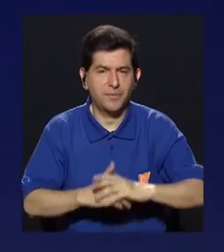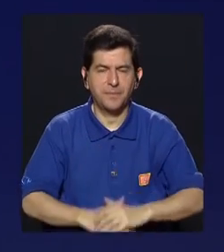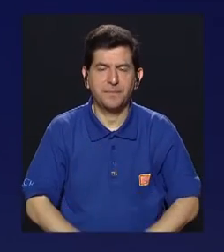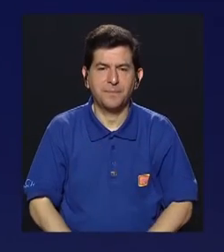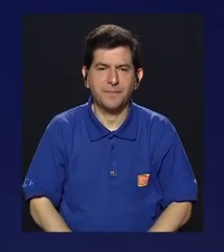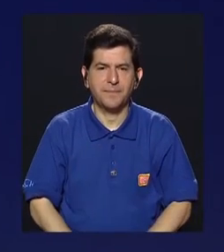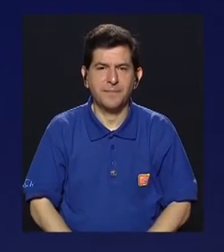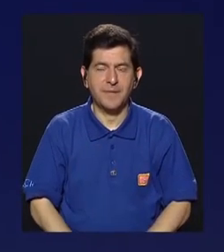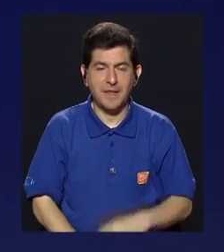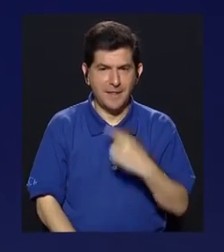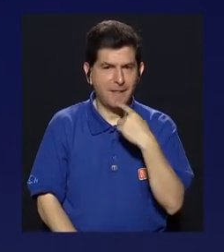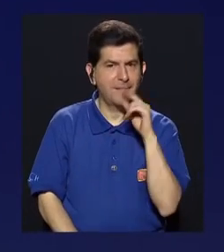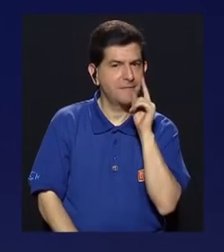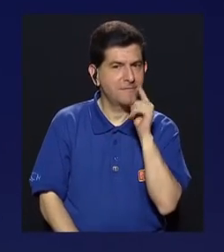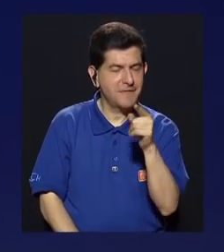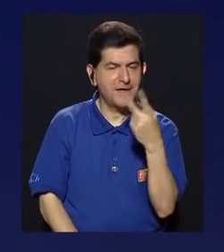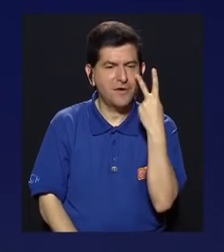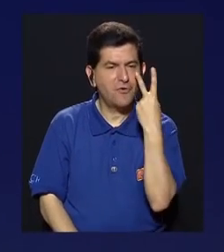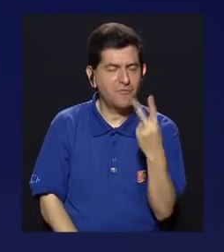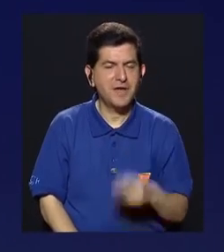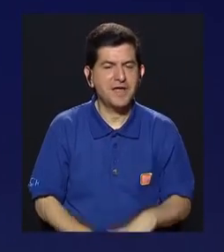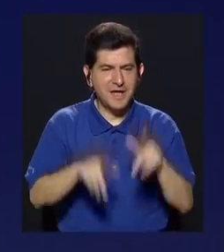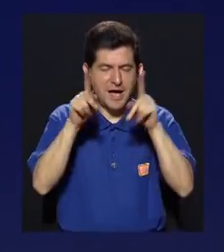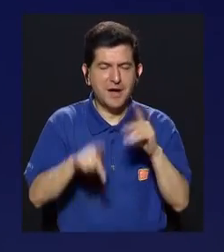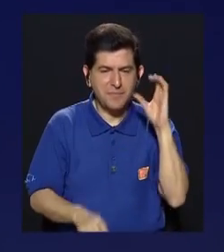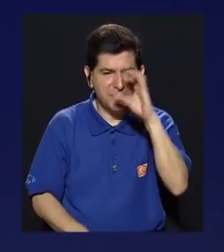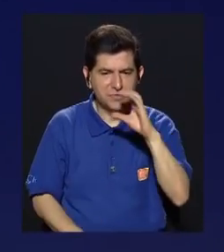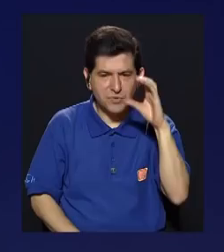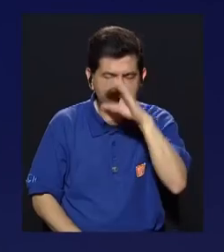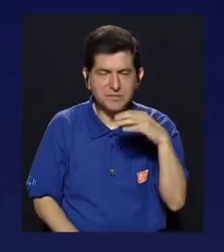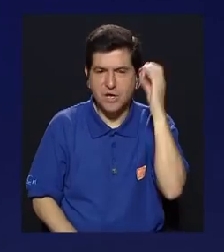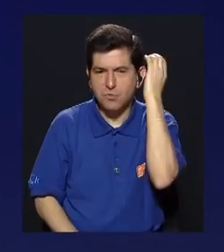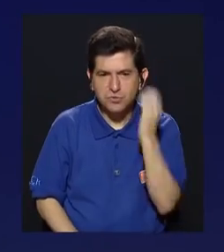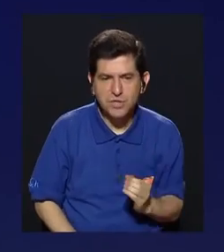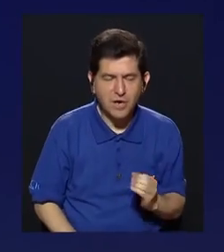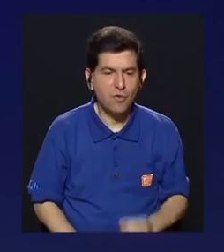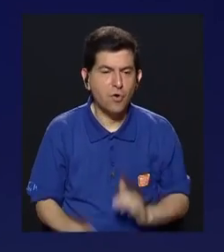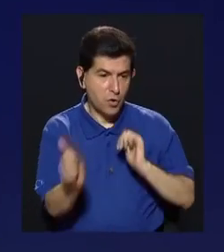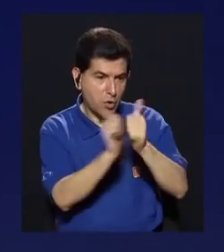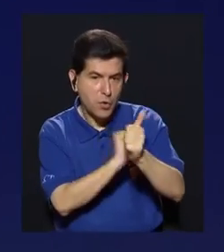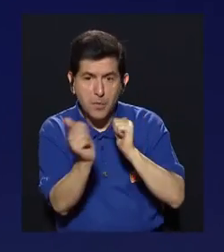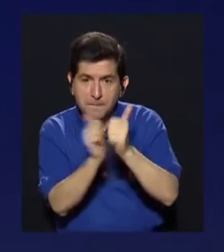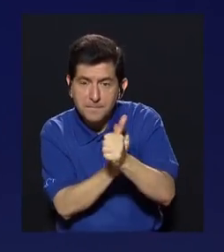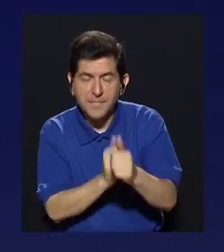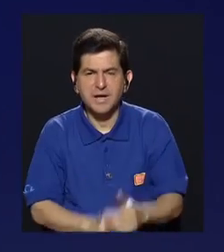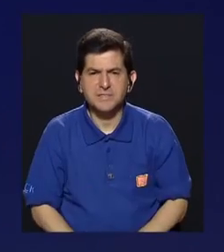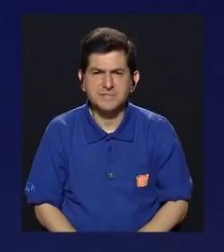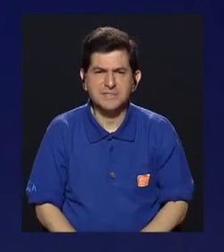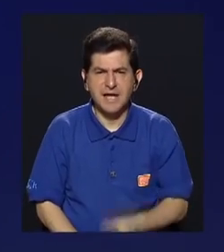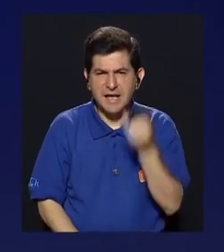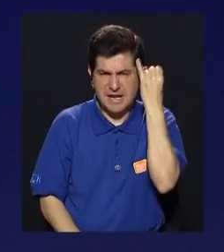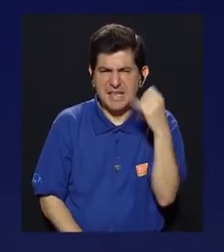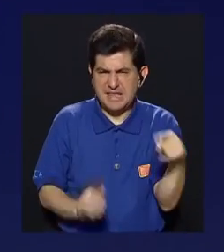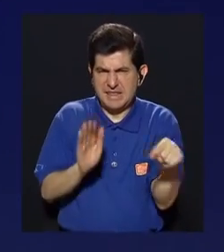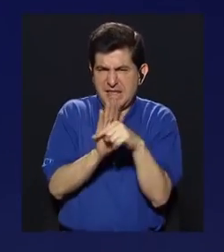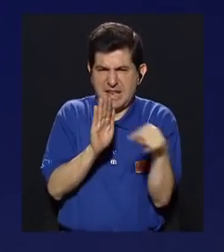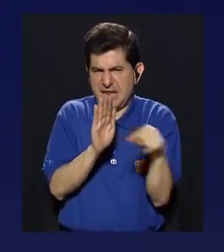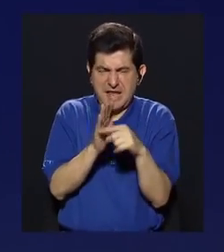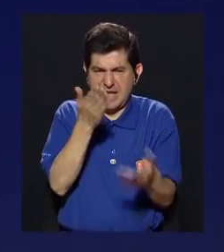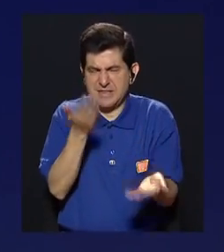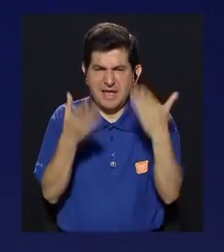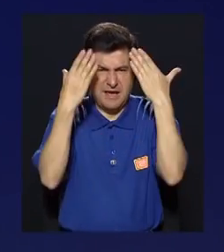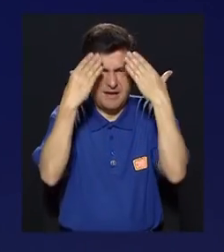enfocarte en el cine son dos preguntas en una es el primero y la afi la otra es ahora que